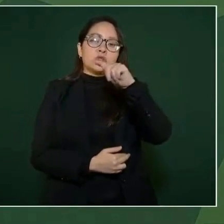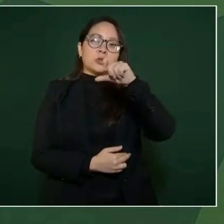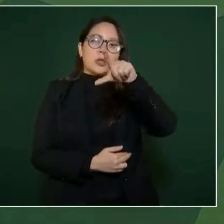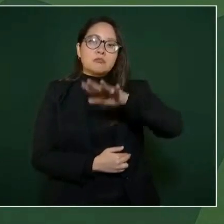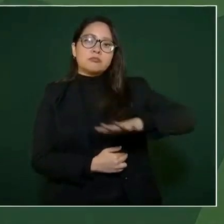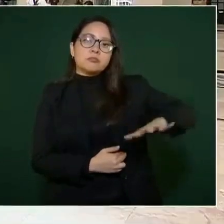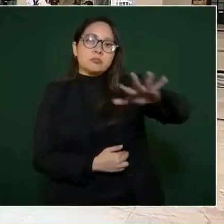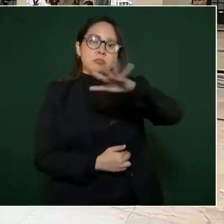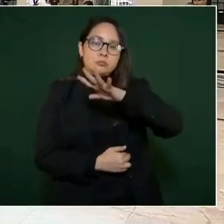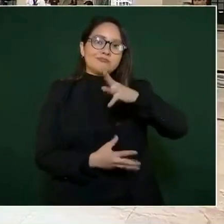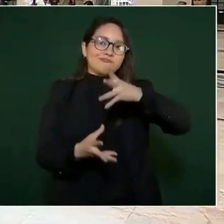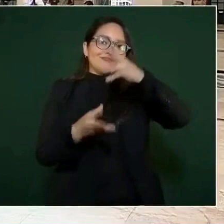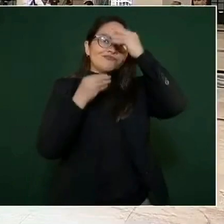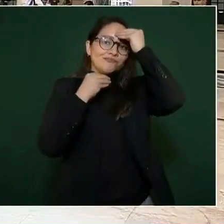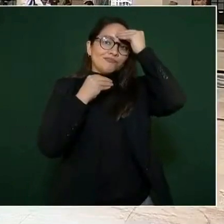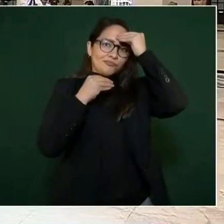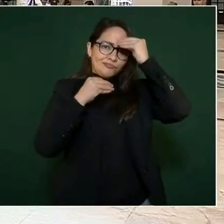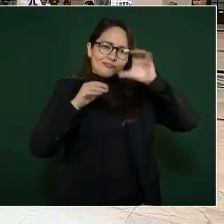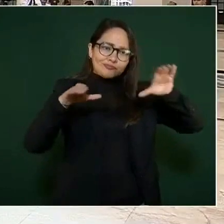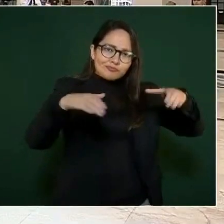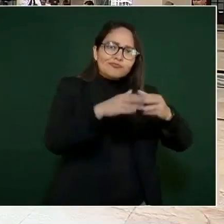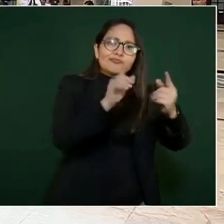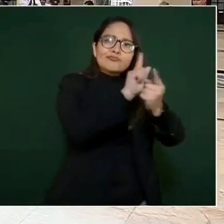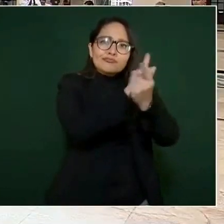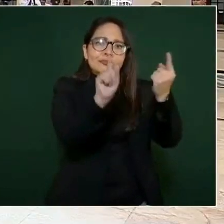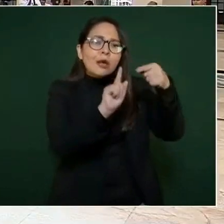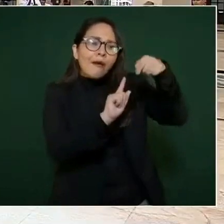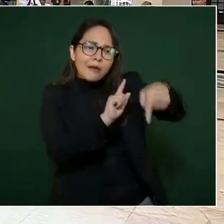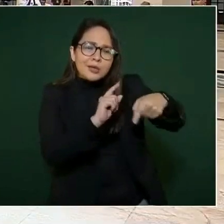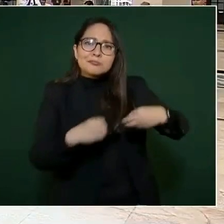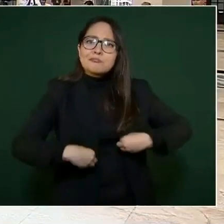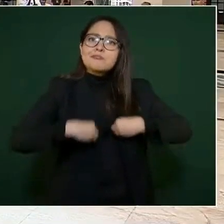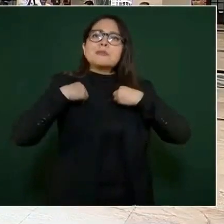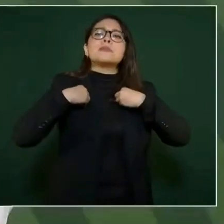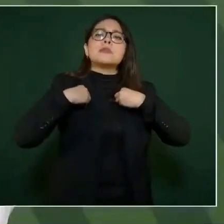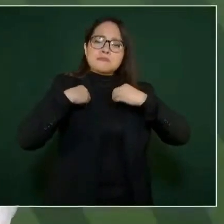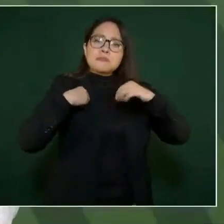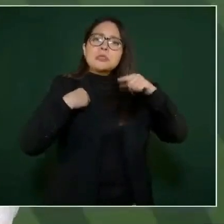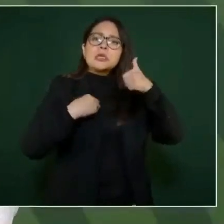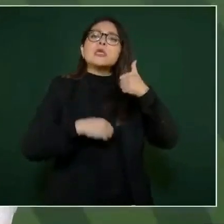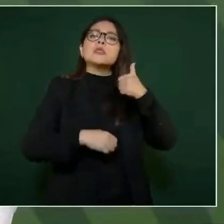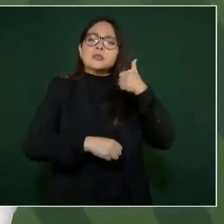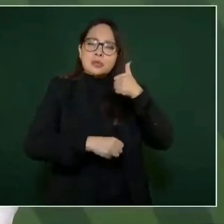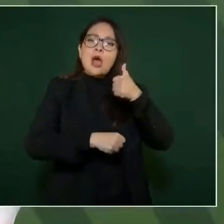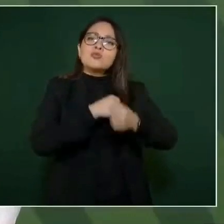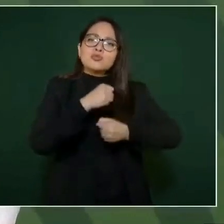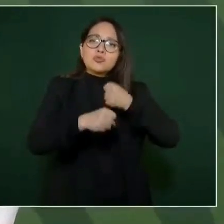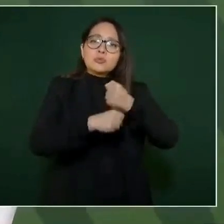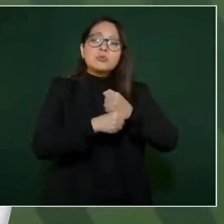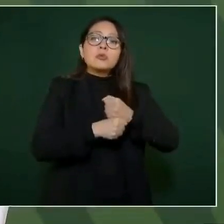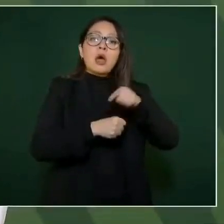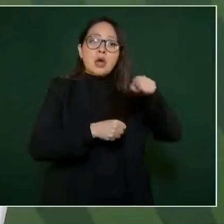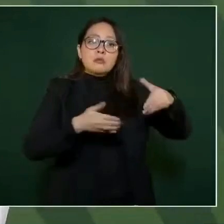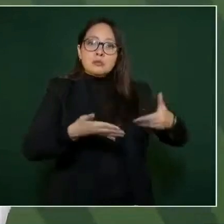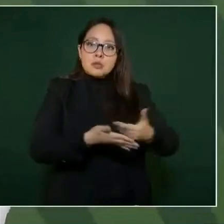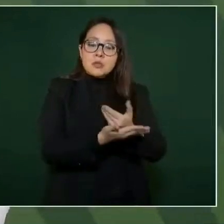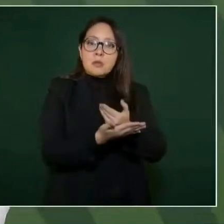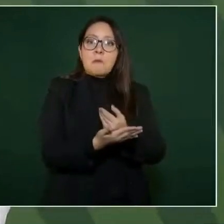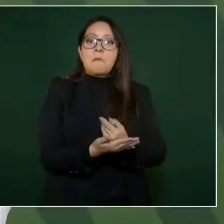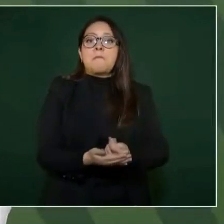Aprendí en las comunidades con la gente. Vivía yo ahí 6 años. Ahí nació mi primer